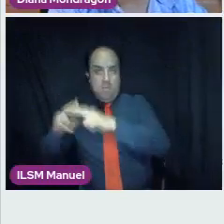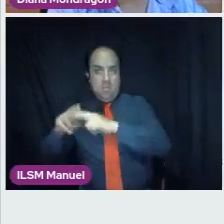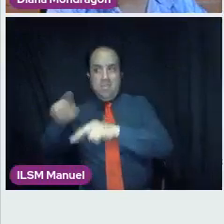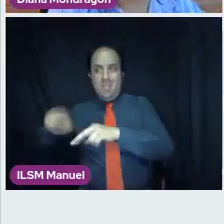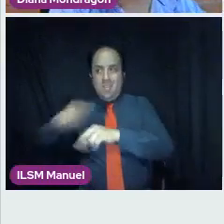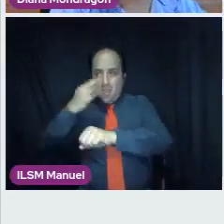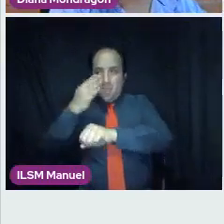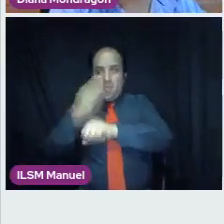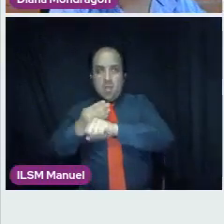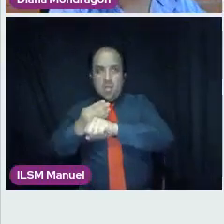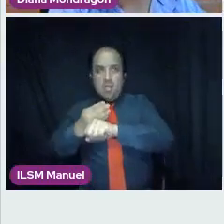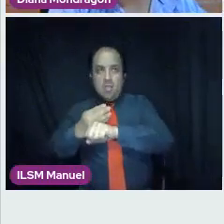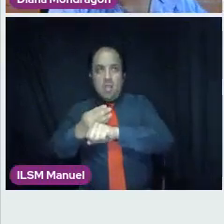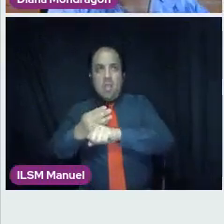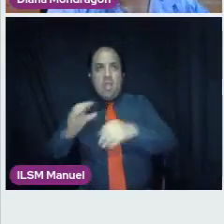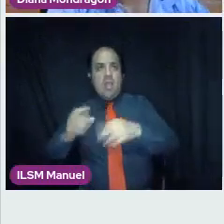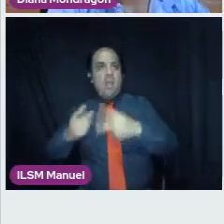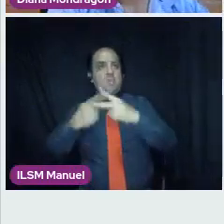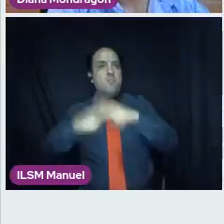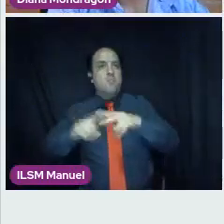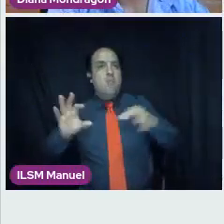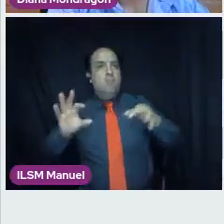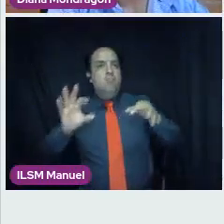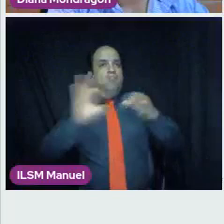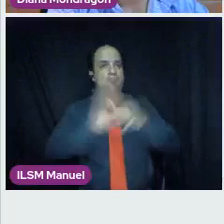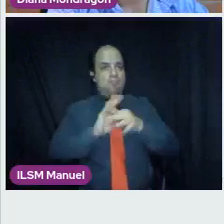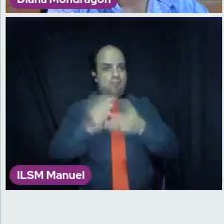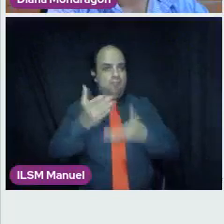encargados de favorecer este vínculo.